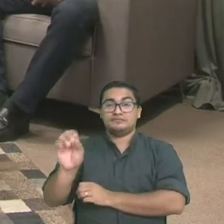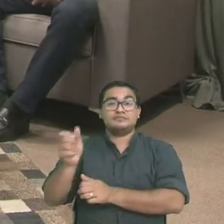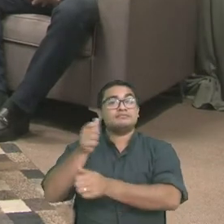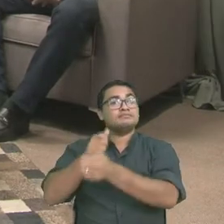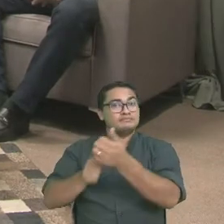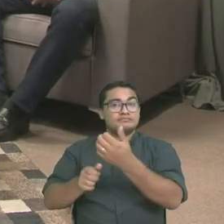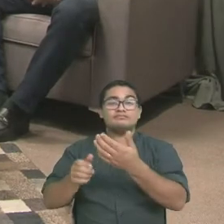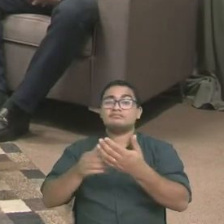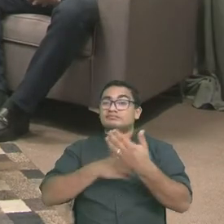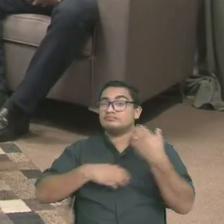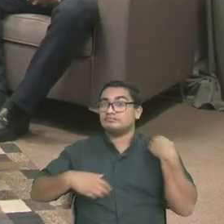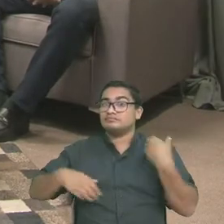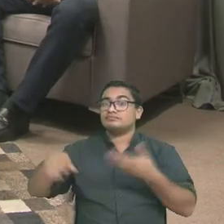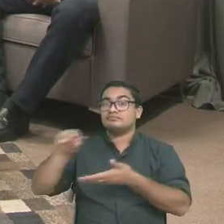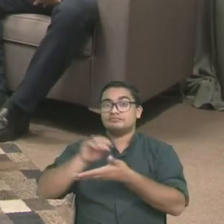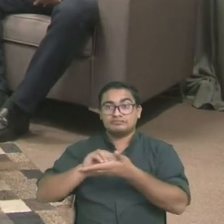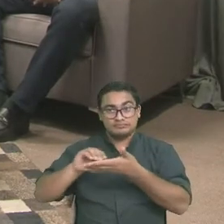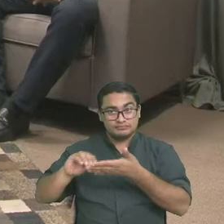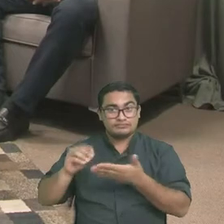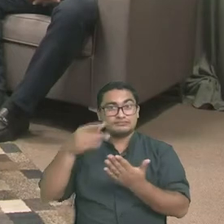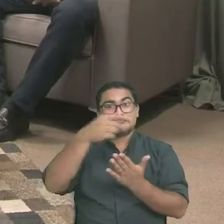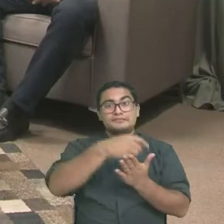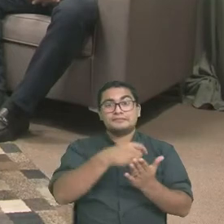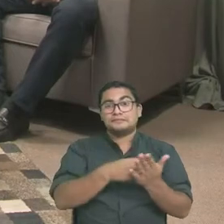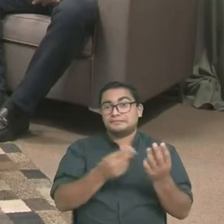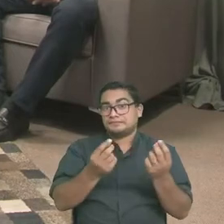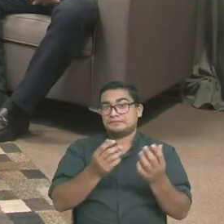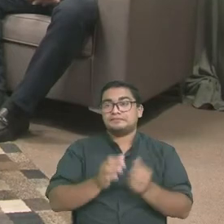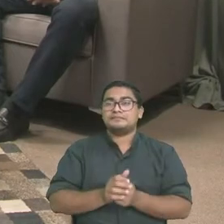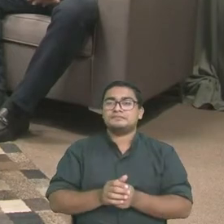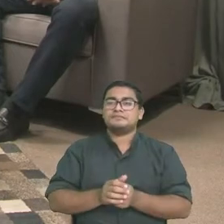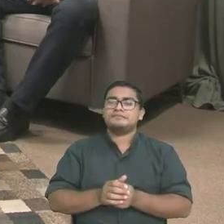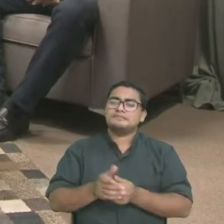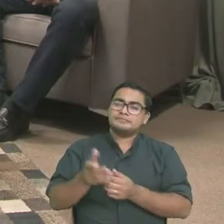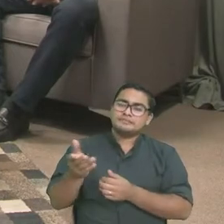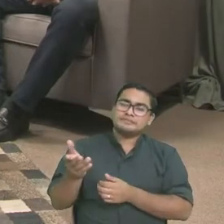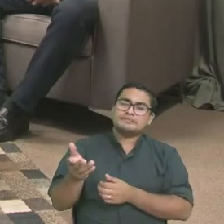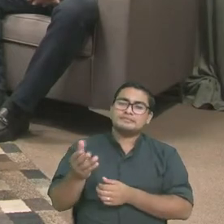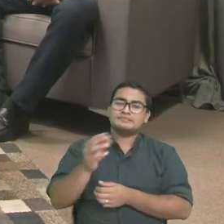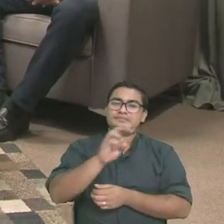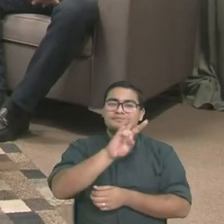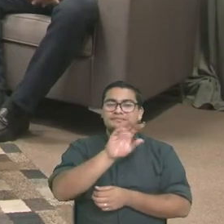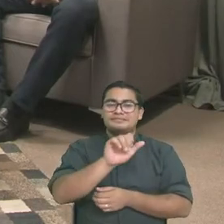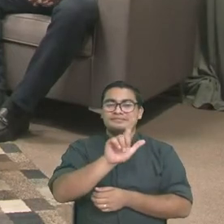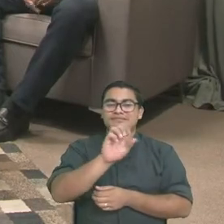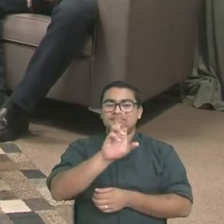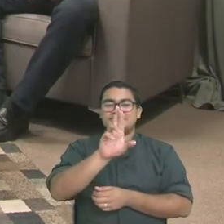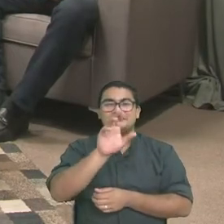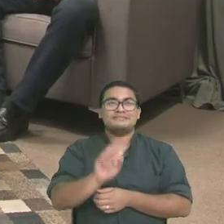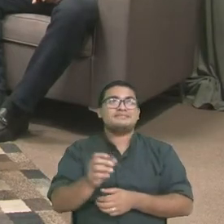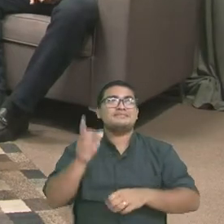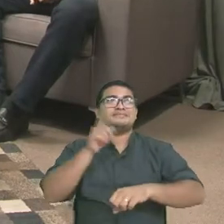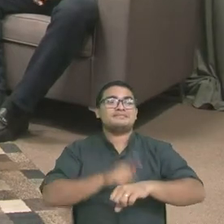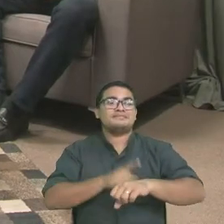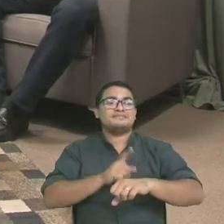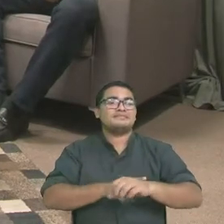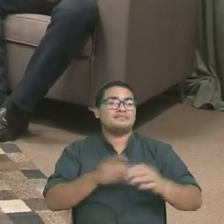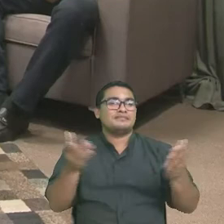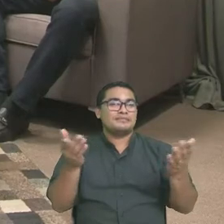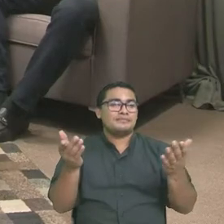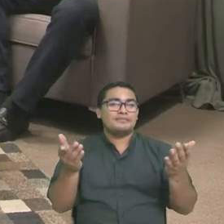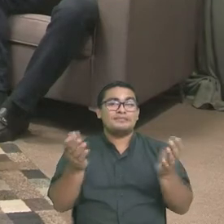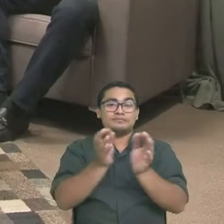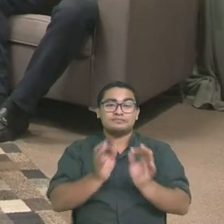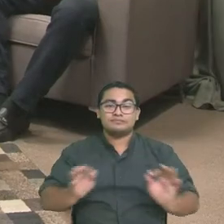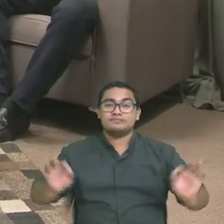de esta comisión. El diputado Walmaro, pues puntualmente, y para aprovechar la cuestión del tiempo, ámbitos vitales